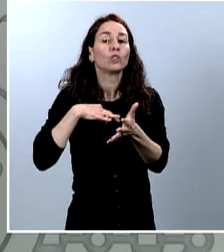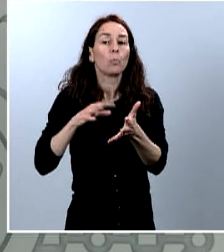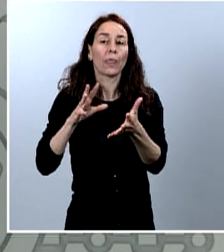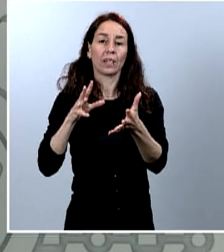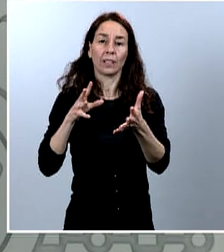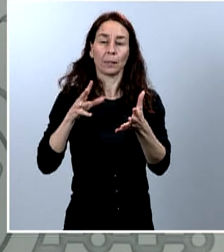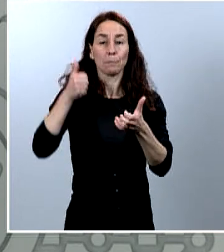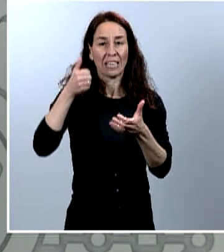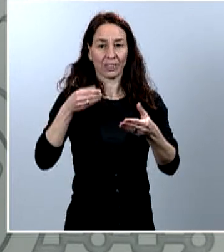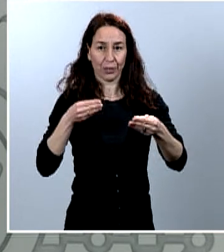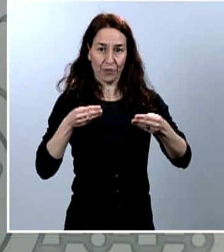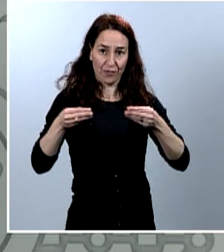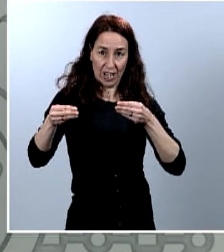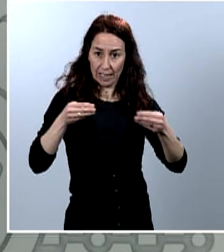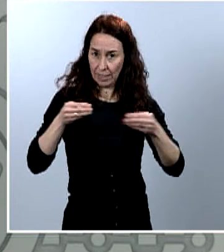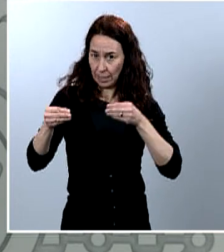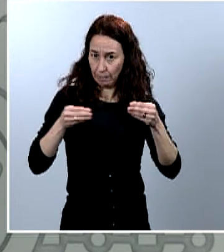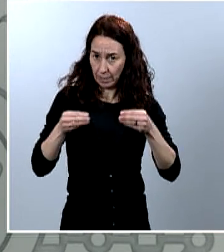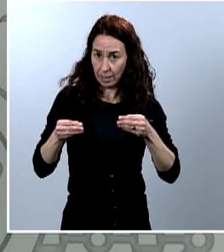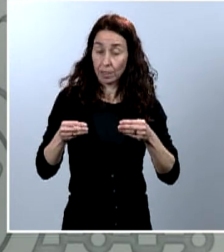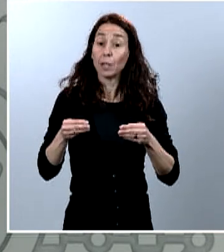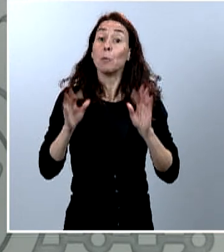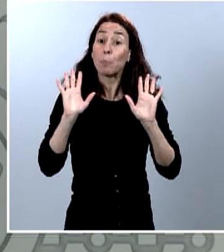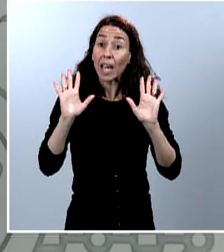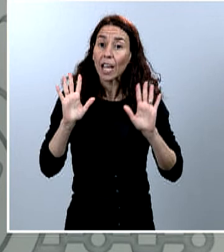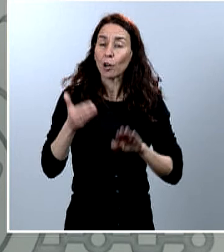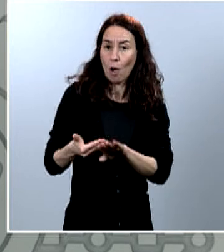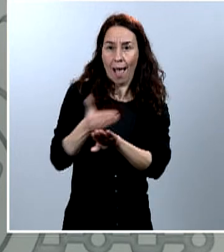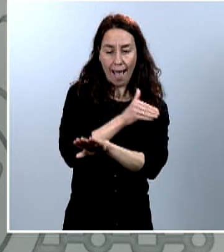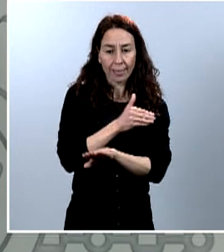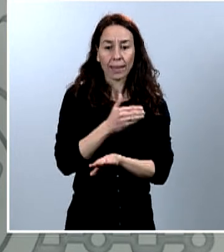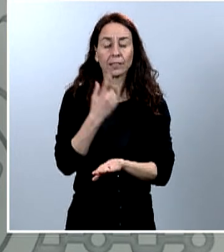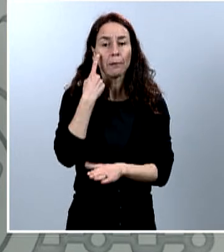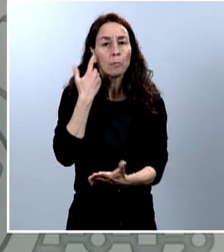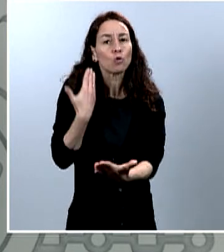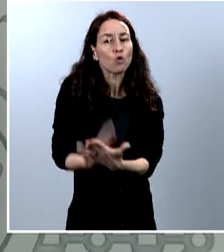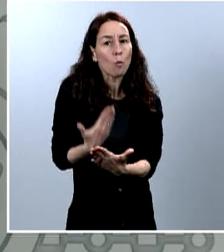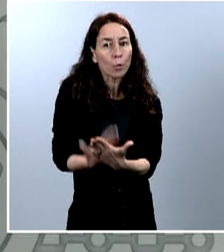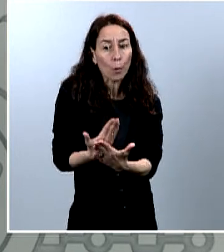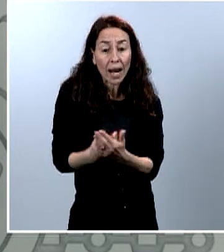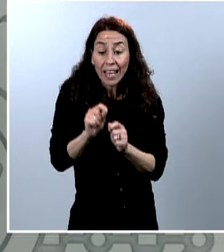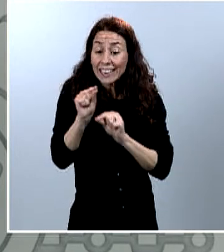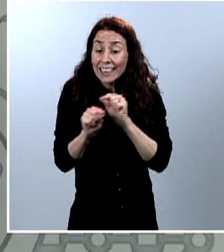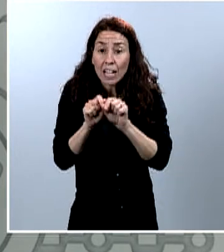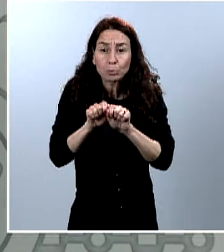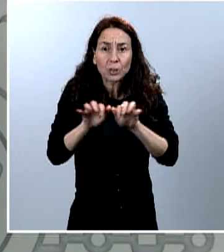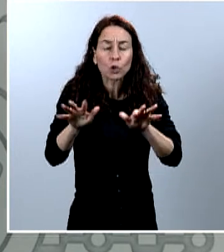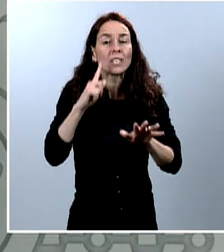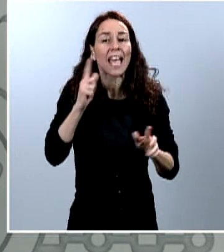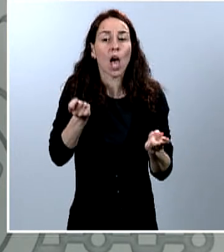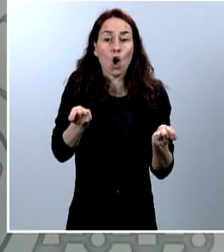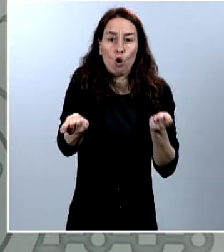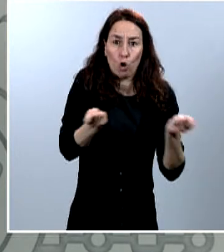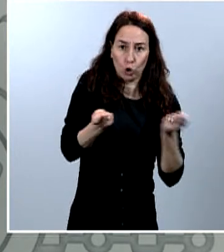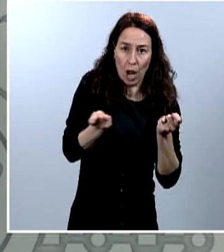comprobar que la transmisión está realmente controlada o a unos niveles suficientes para que se puedan controlar todos los